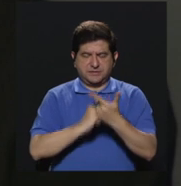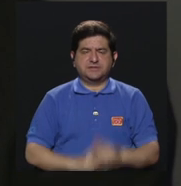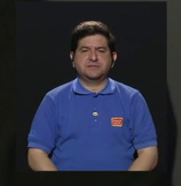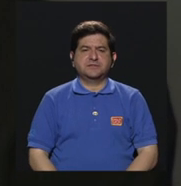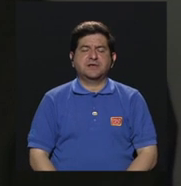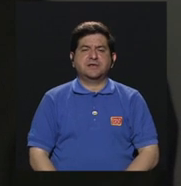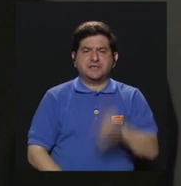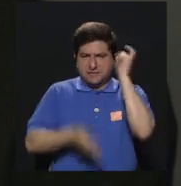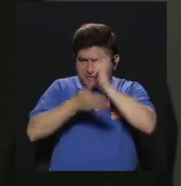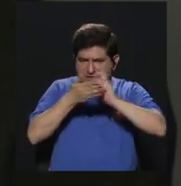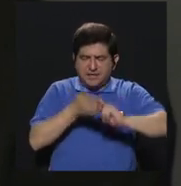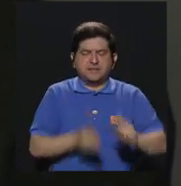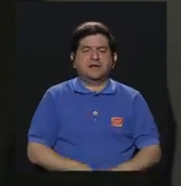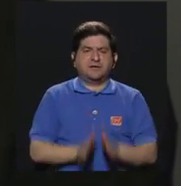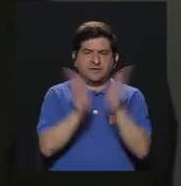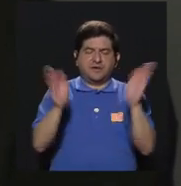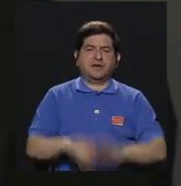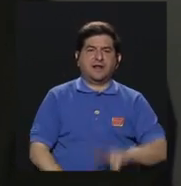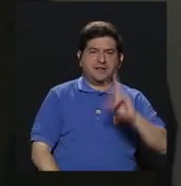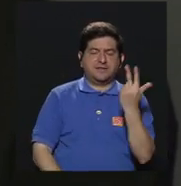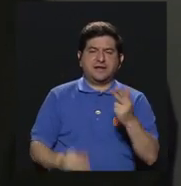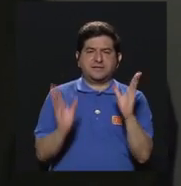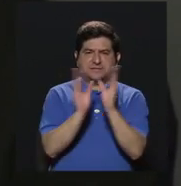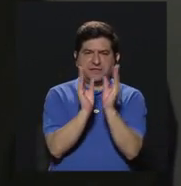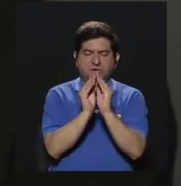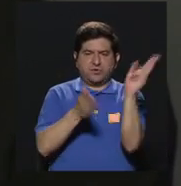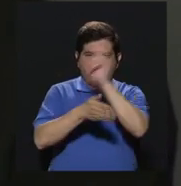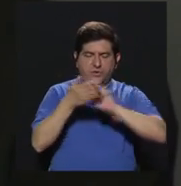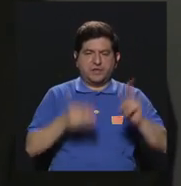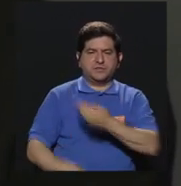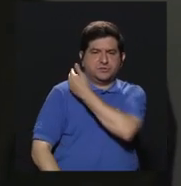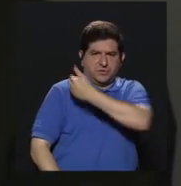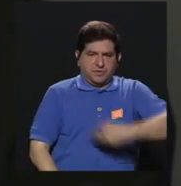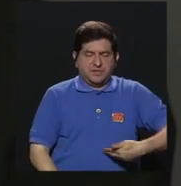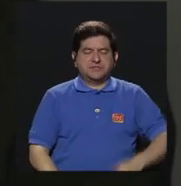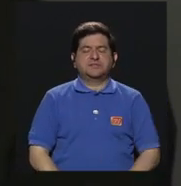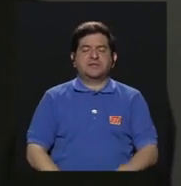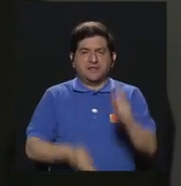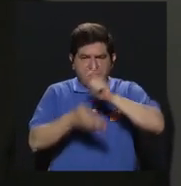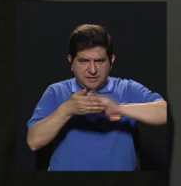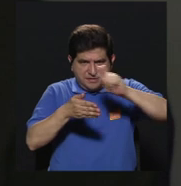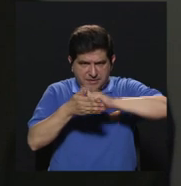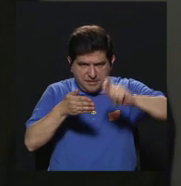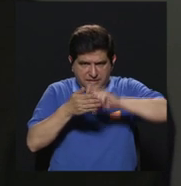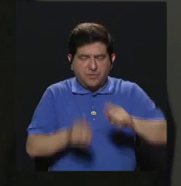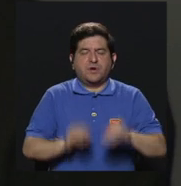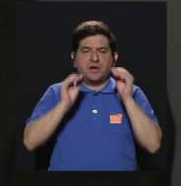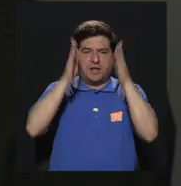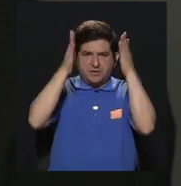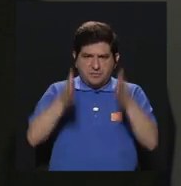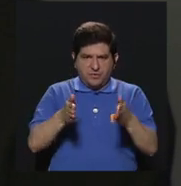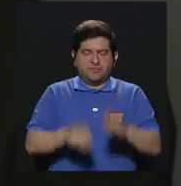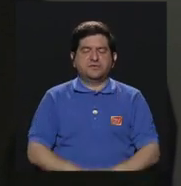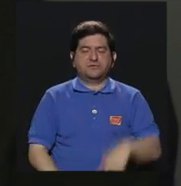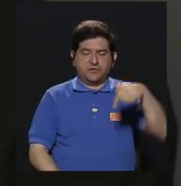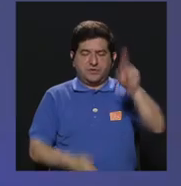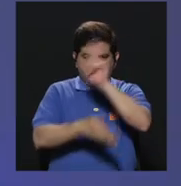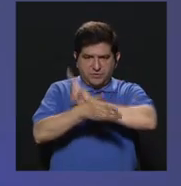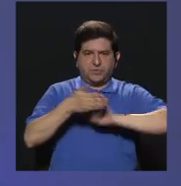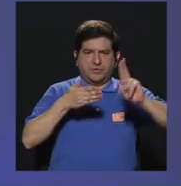del Tercer Congreso Universitario y presidente de la Academia Universitaria de Profesores y Profesoras Eméritos de la